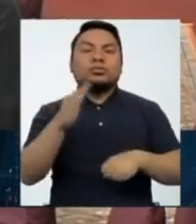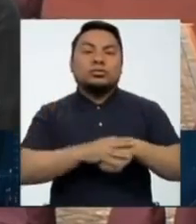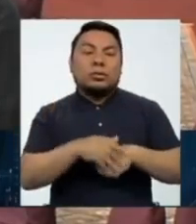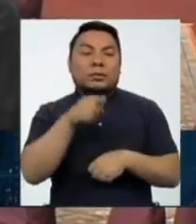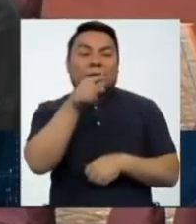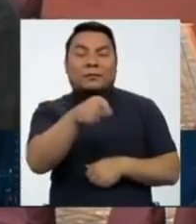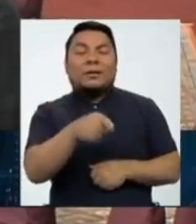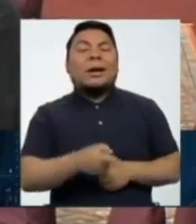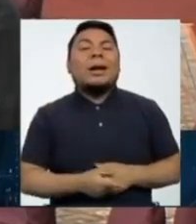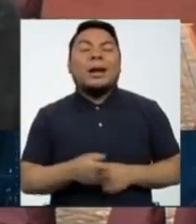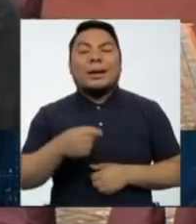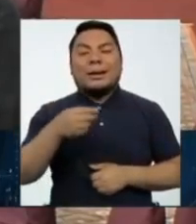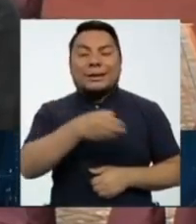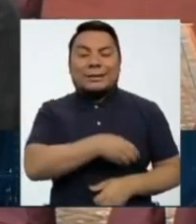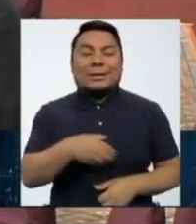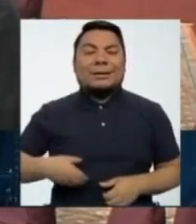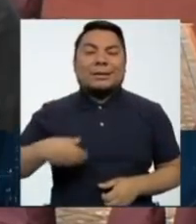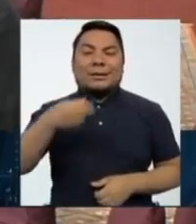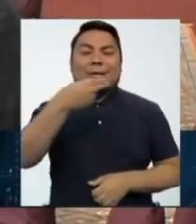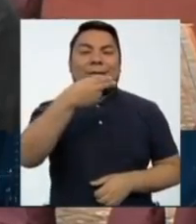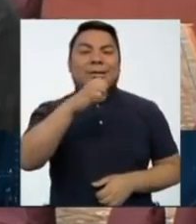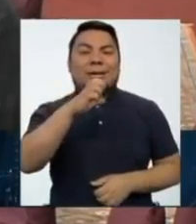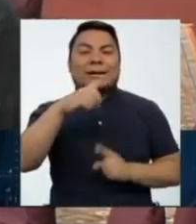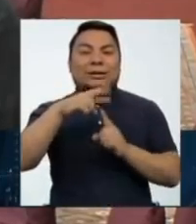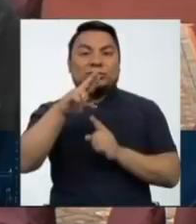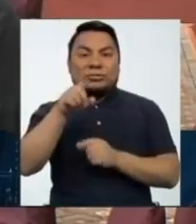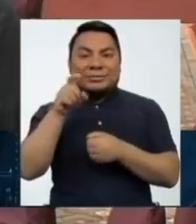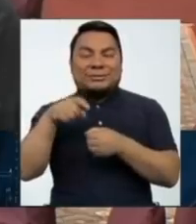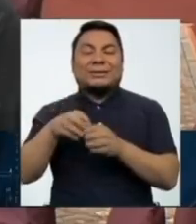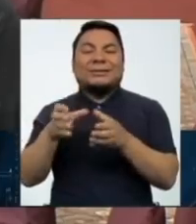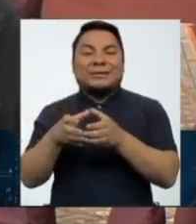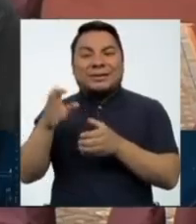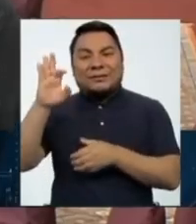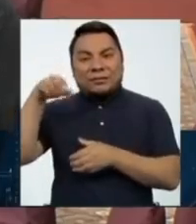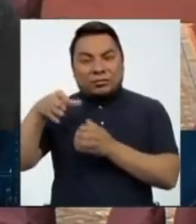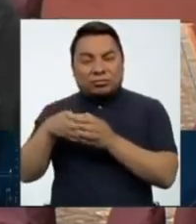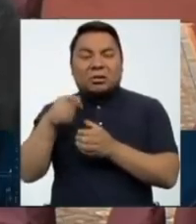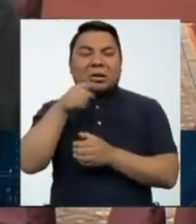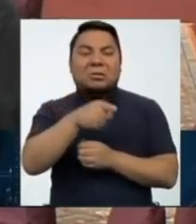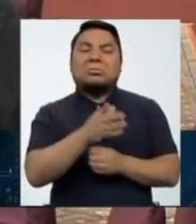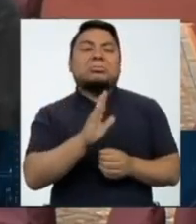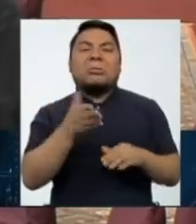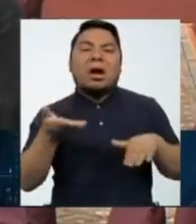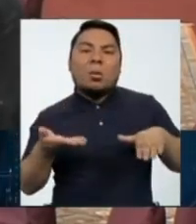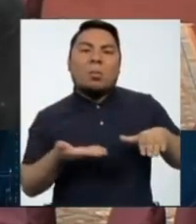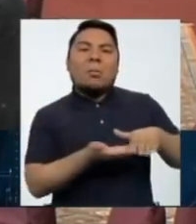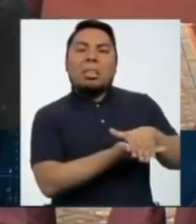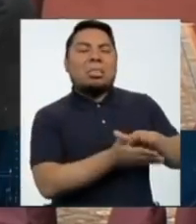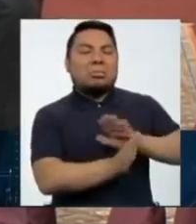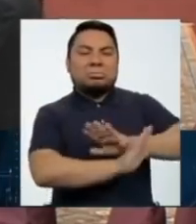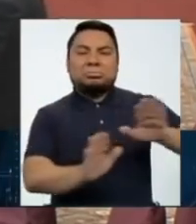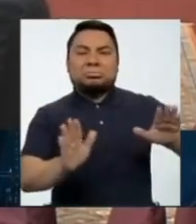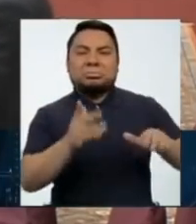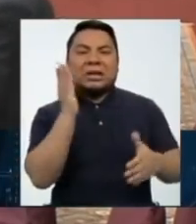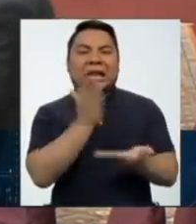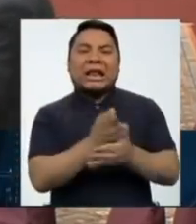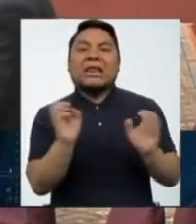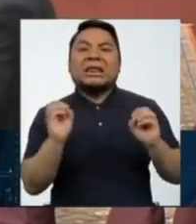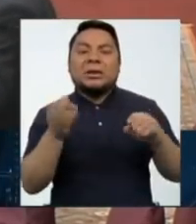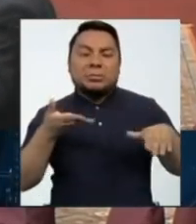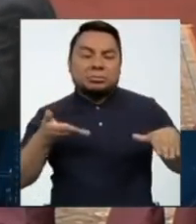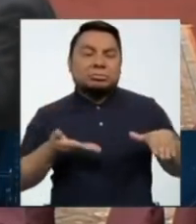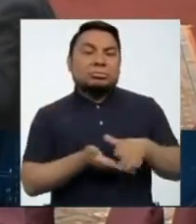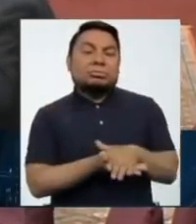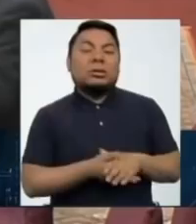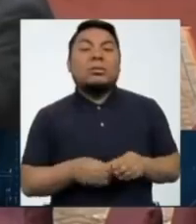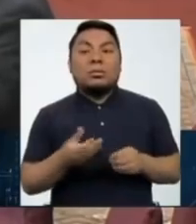Héctor Becerril. El informe de la denuncia realizada por el parlamentario César Vázquez recomendaba la inhabilitación y